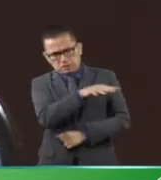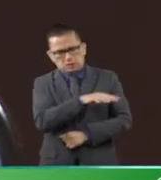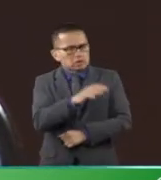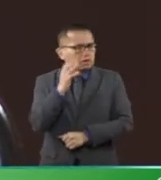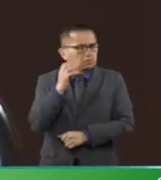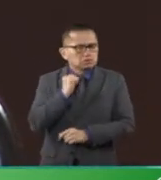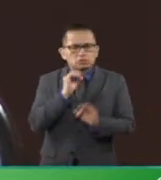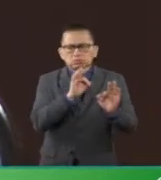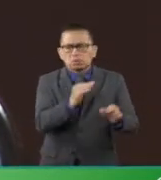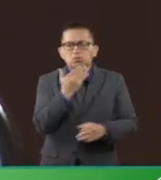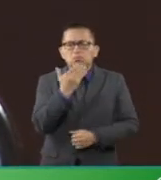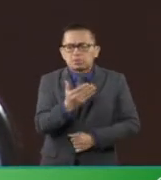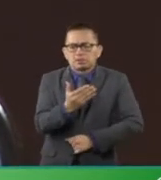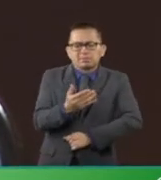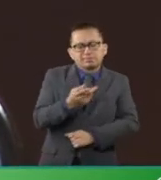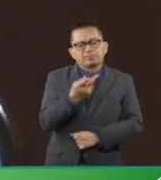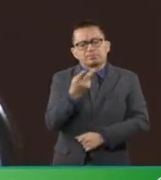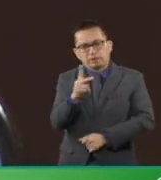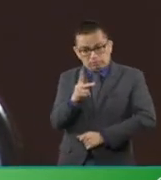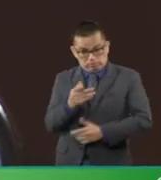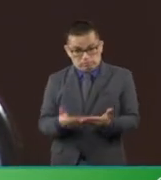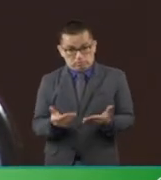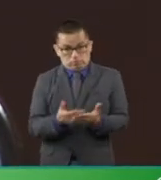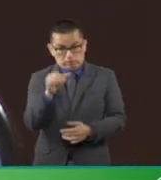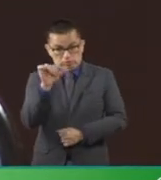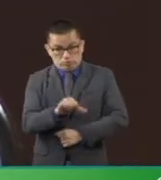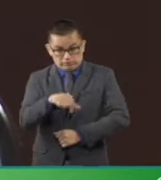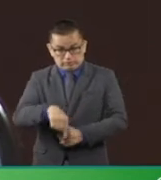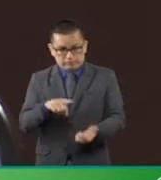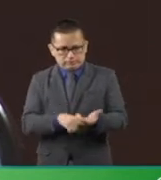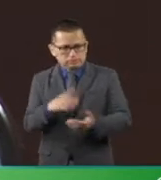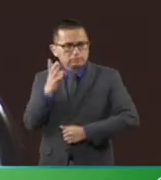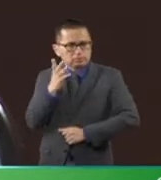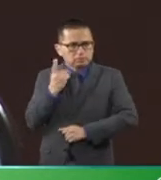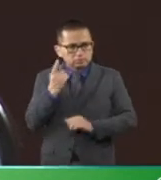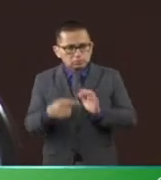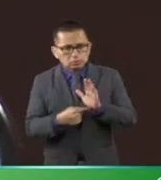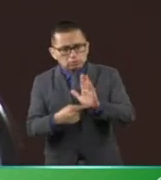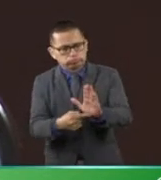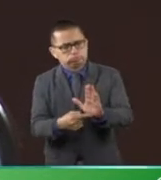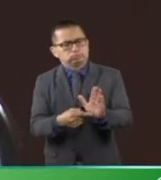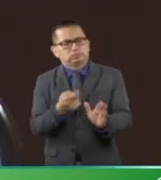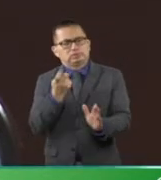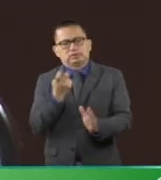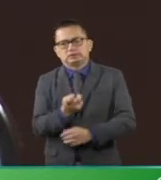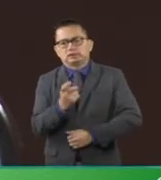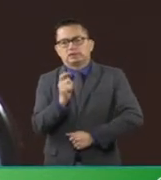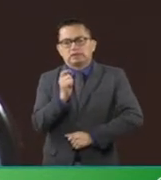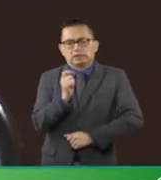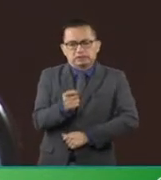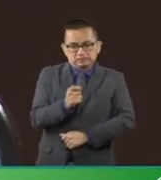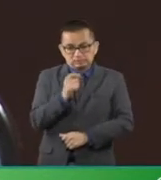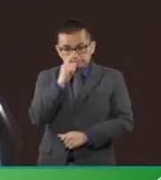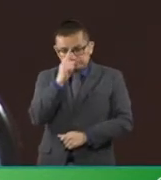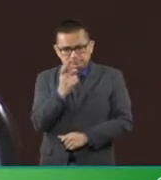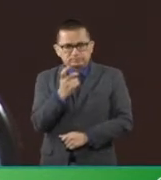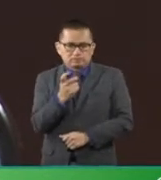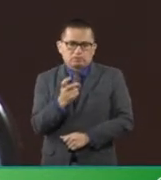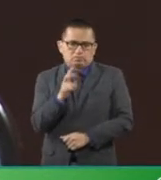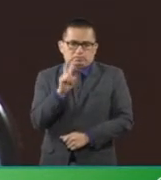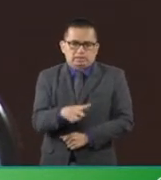República. Sin embargo, pues que hoy se presente como pues una de las iniciativas que más